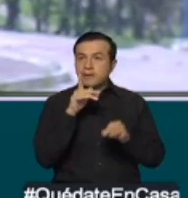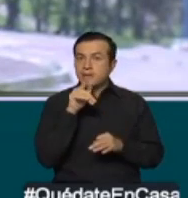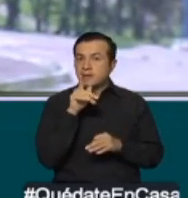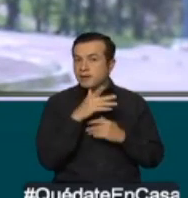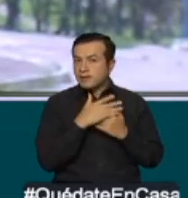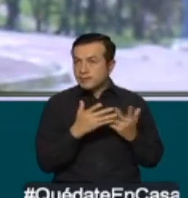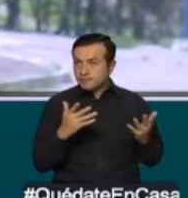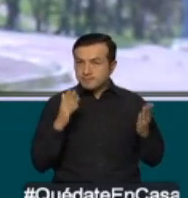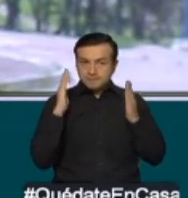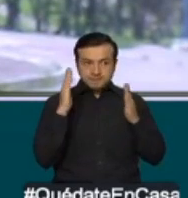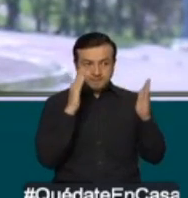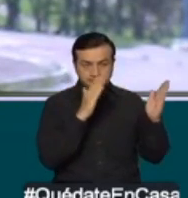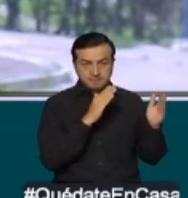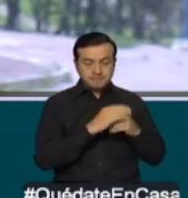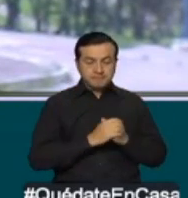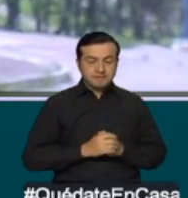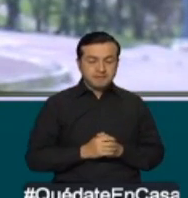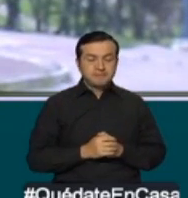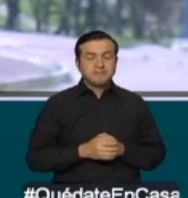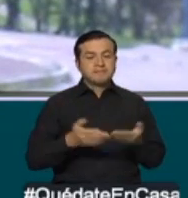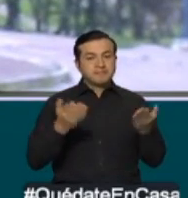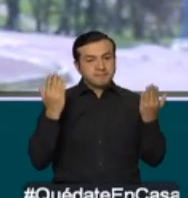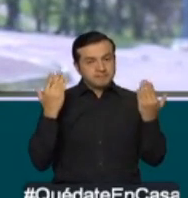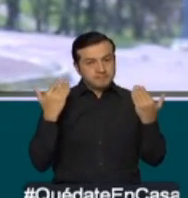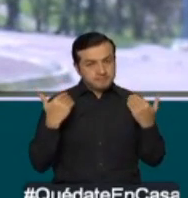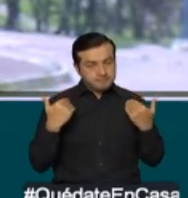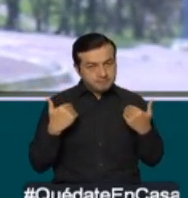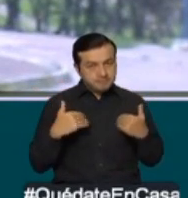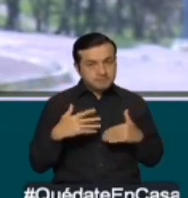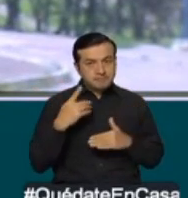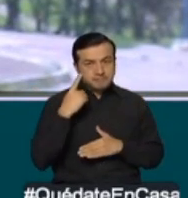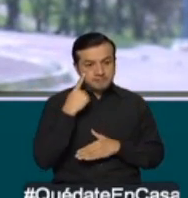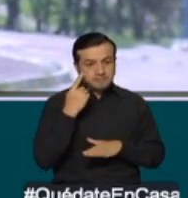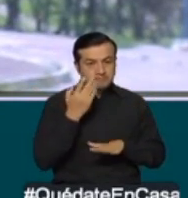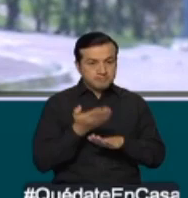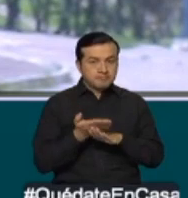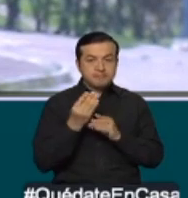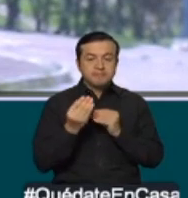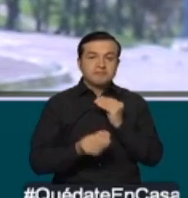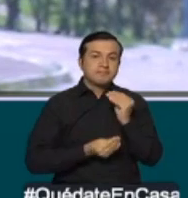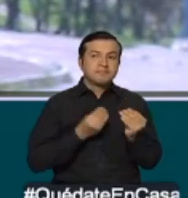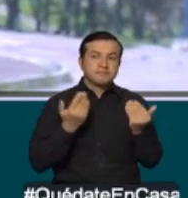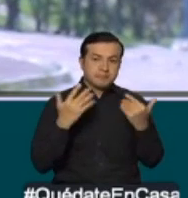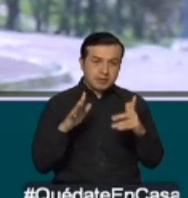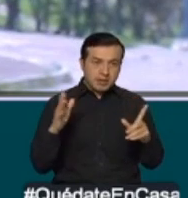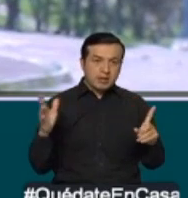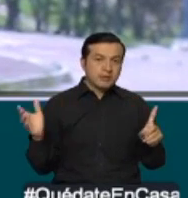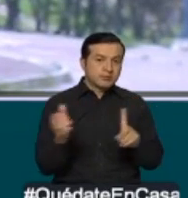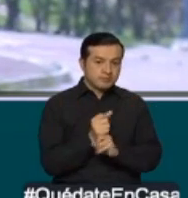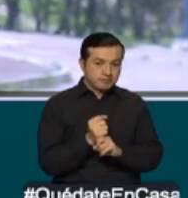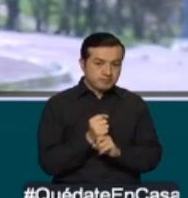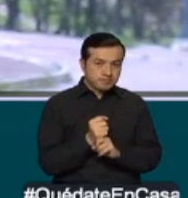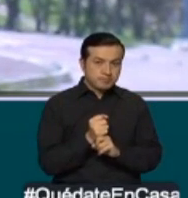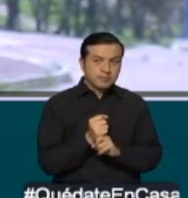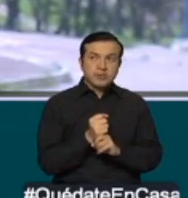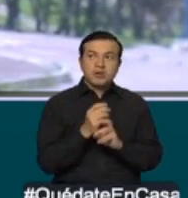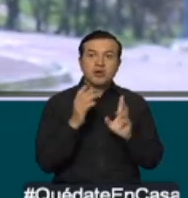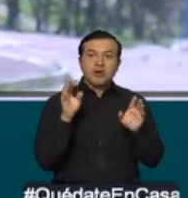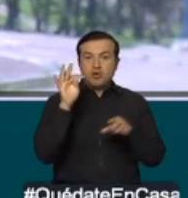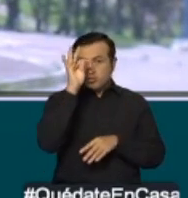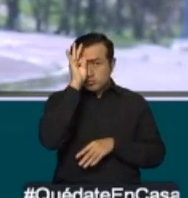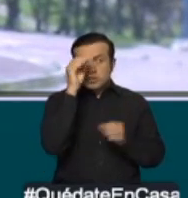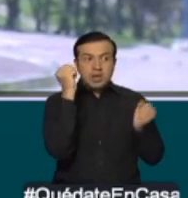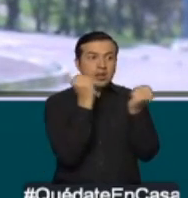simplemente atención domiciliaria a través de eso hemos básicamente logrado que no se sature en los